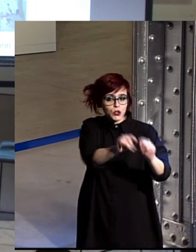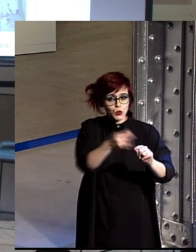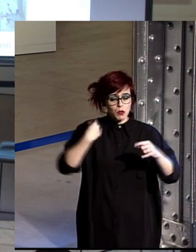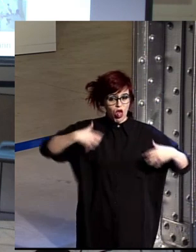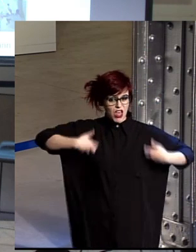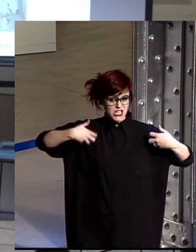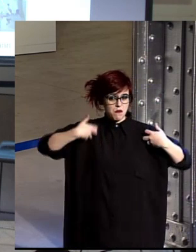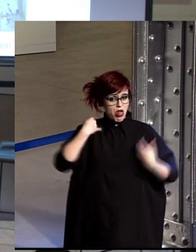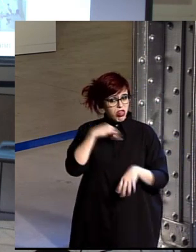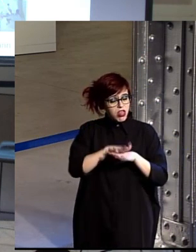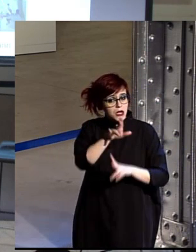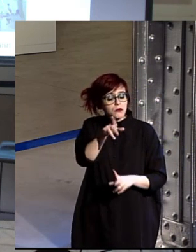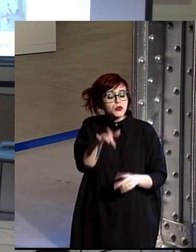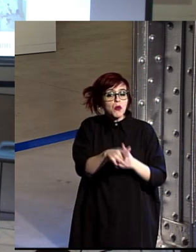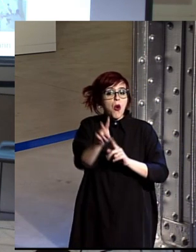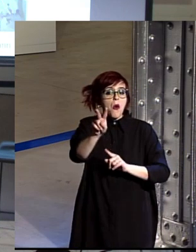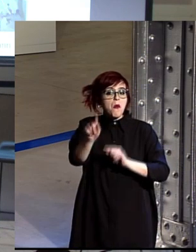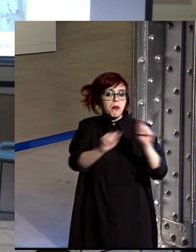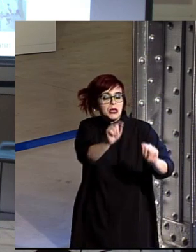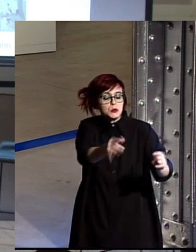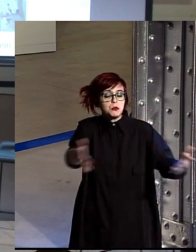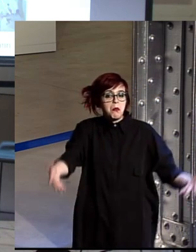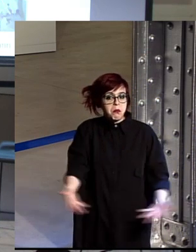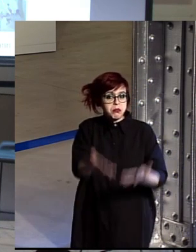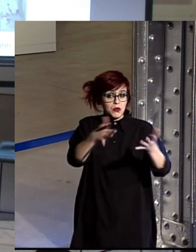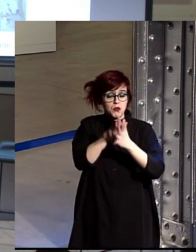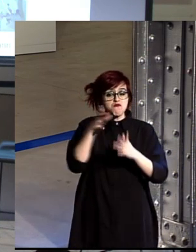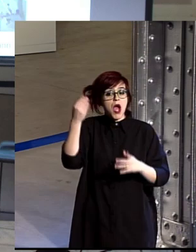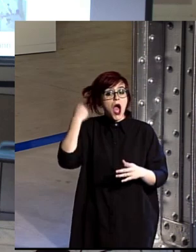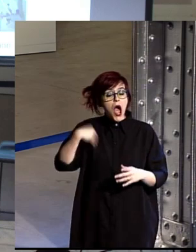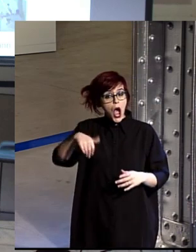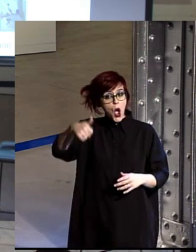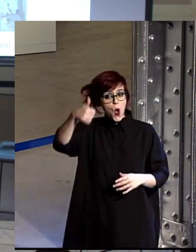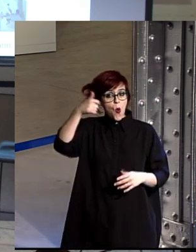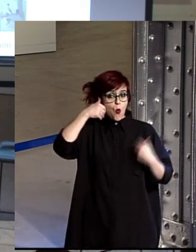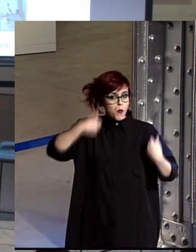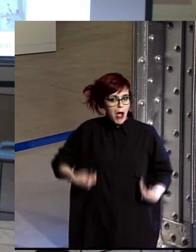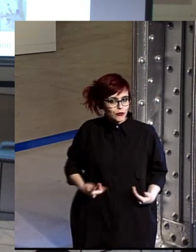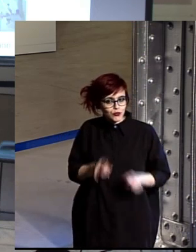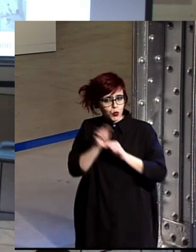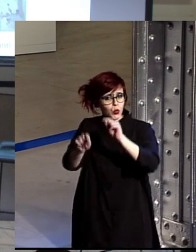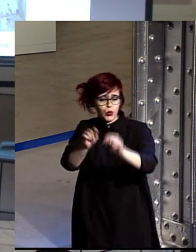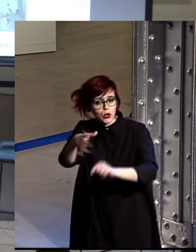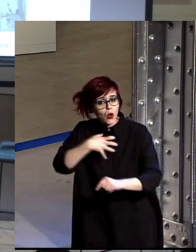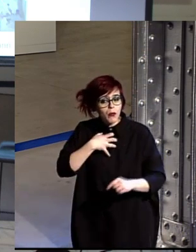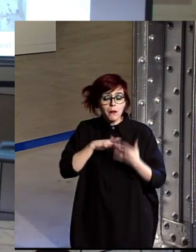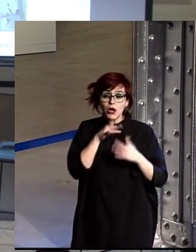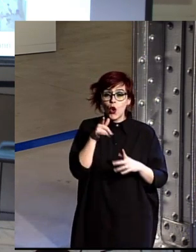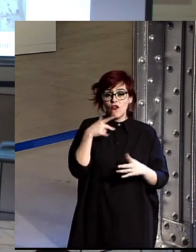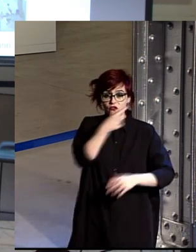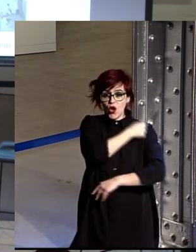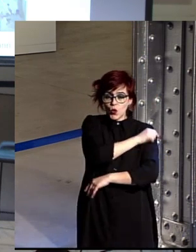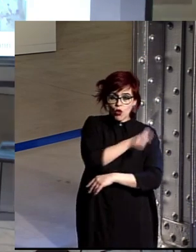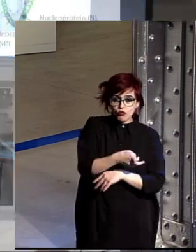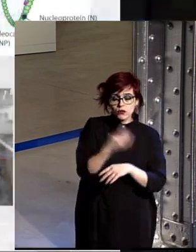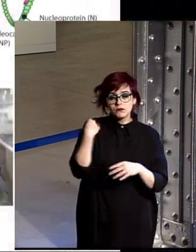genera como un catarro que no pasa nada, que es un virus que no crece en humanos y con lo cual es muy seguro, o esta que era un poquito menos segura, que